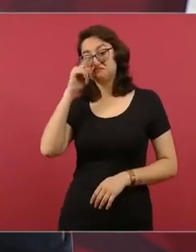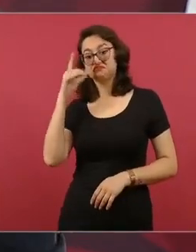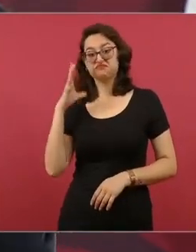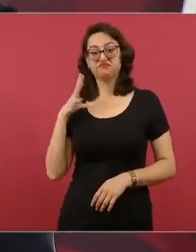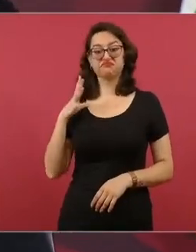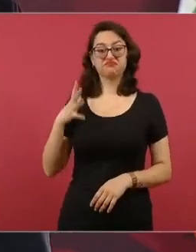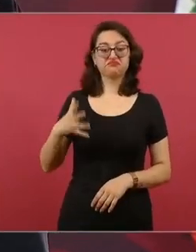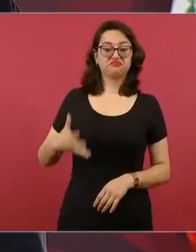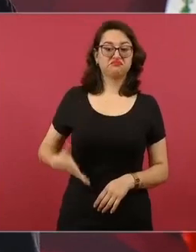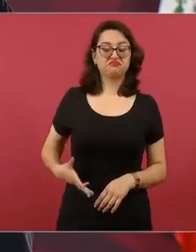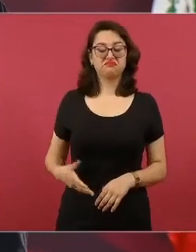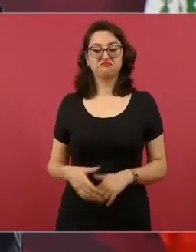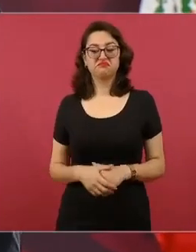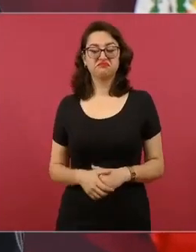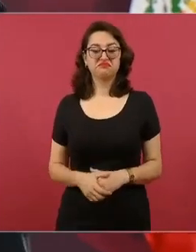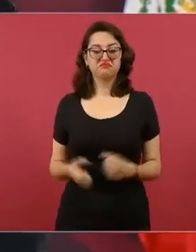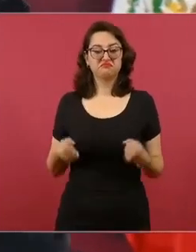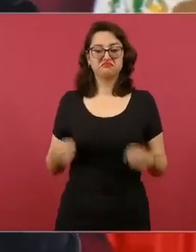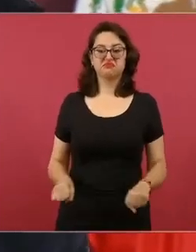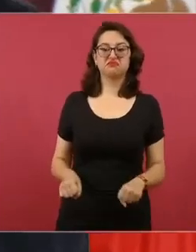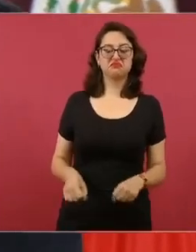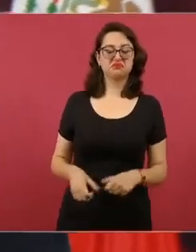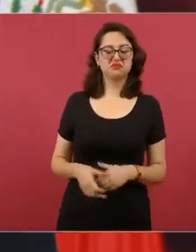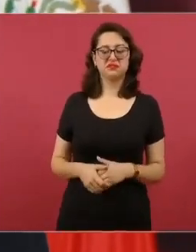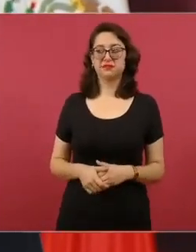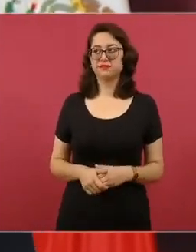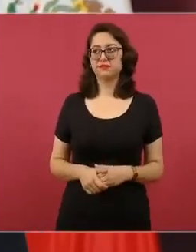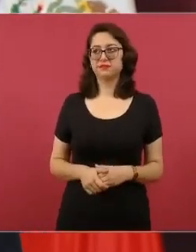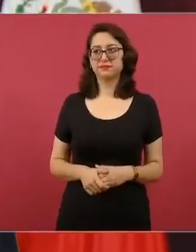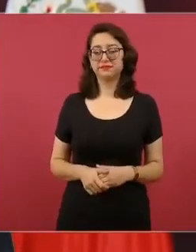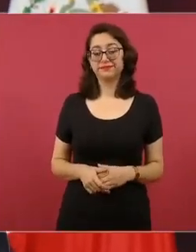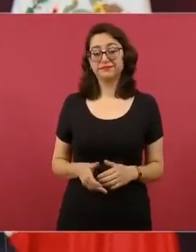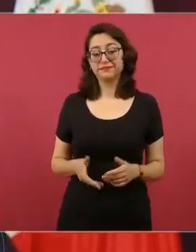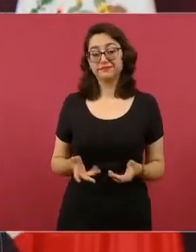del gobierno de Austria.